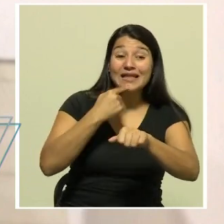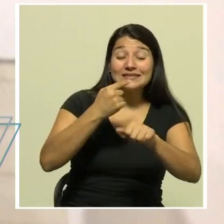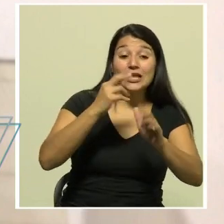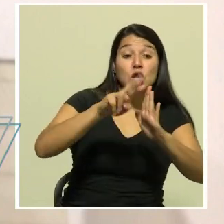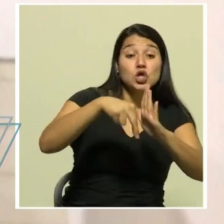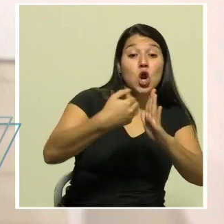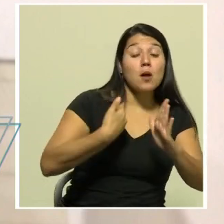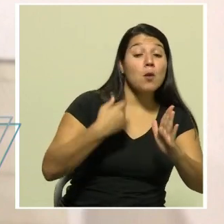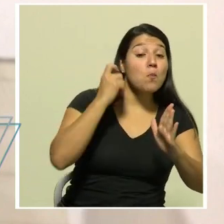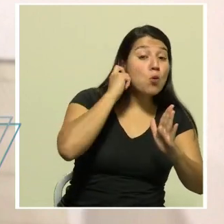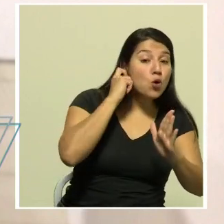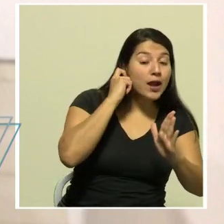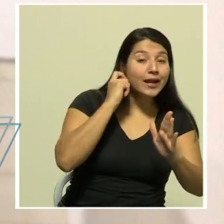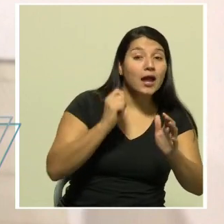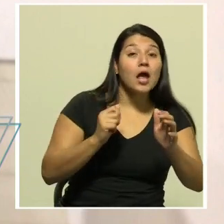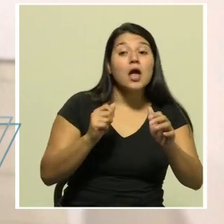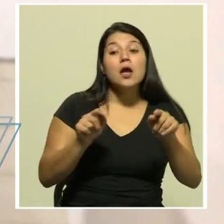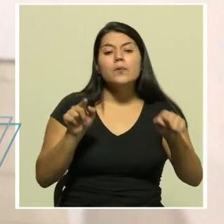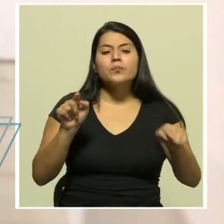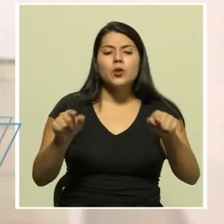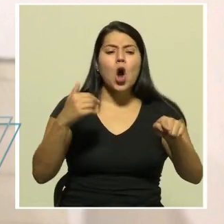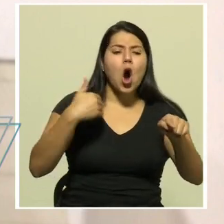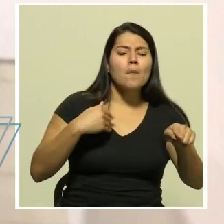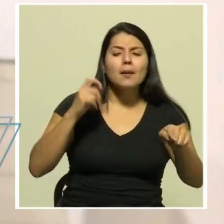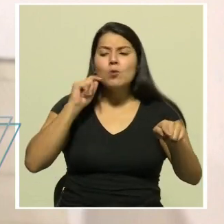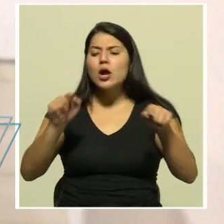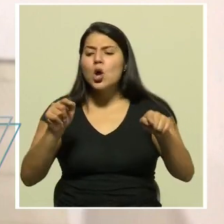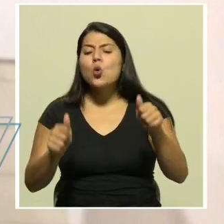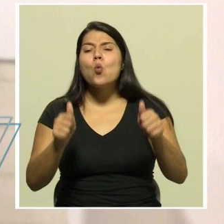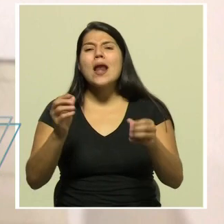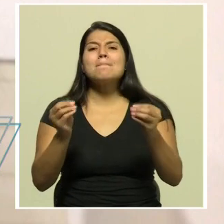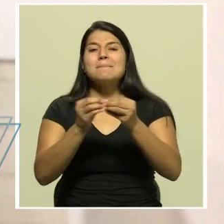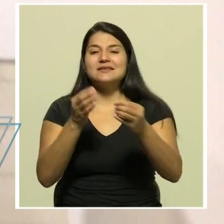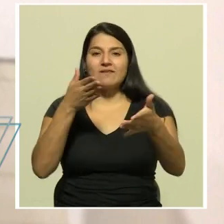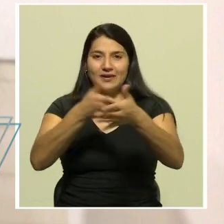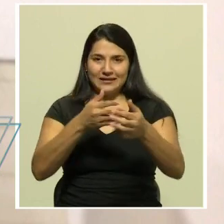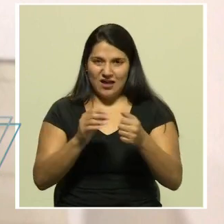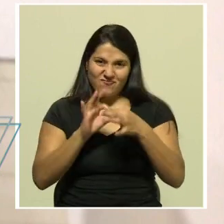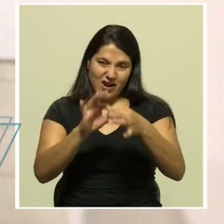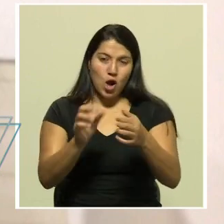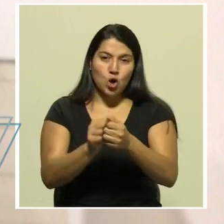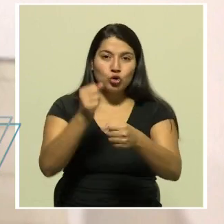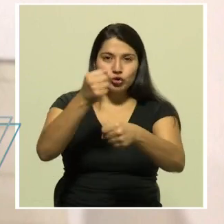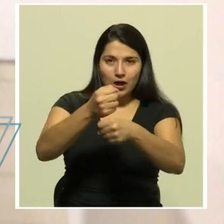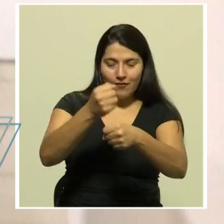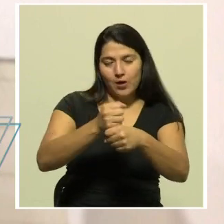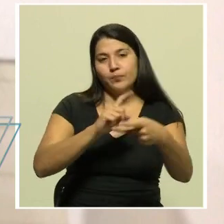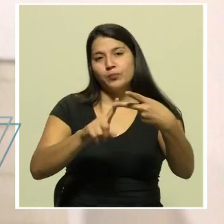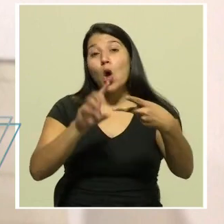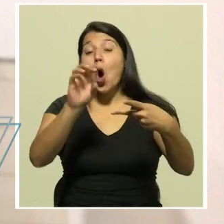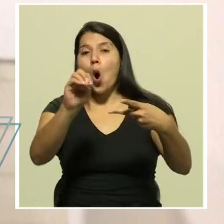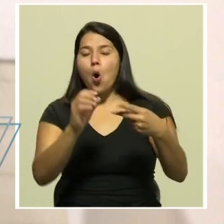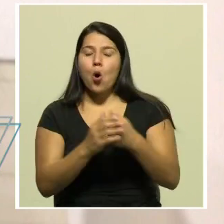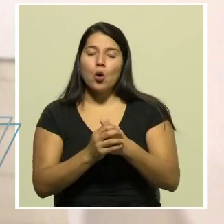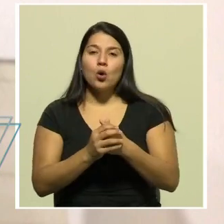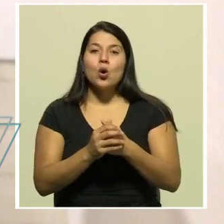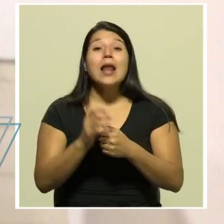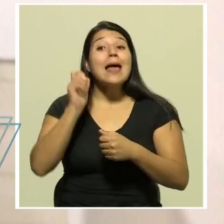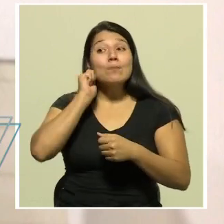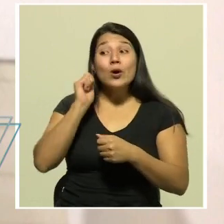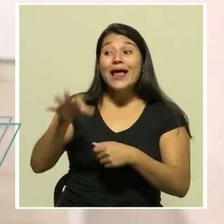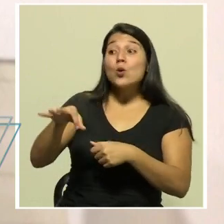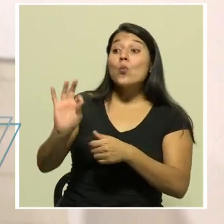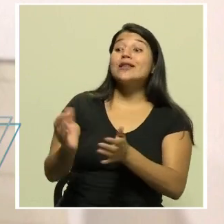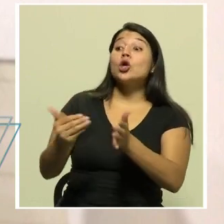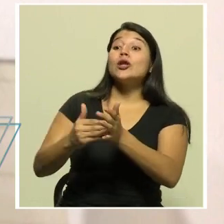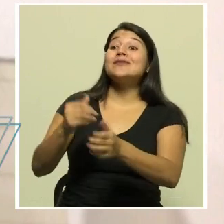las mujeres han sido más o menos afectadas en el tema del desempleo. ¿Con qué velocidad las mujeres van a volver al empleo